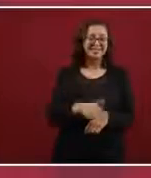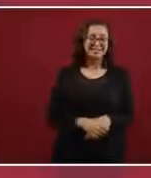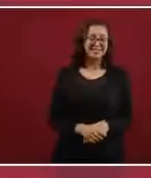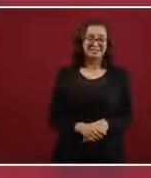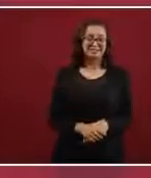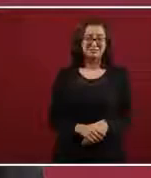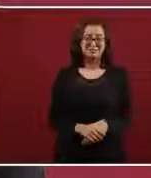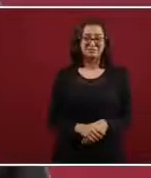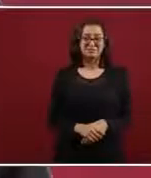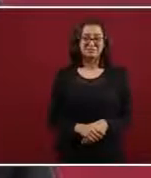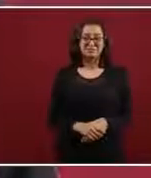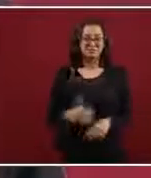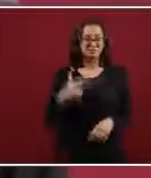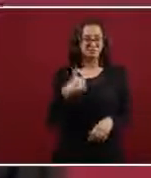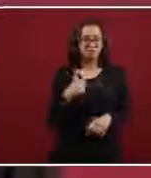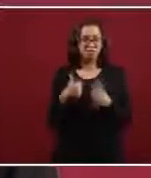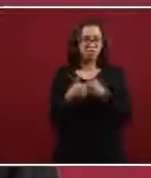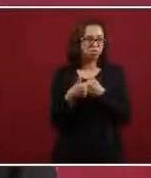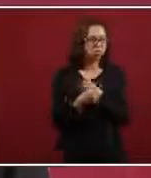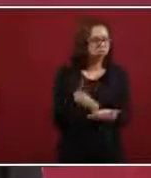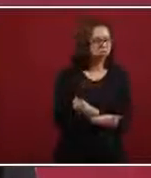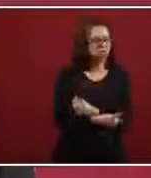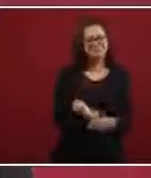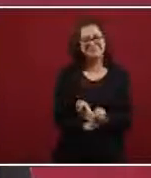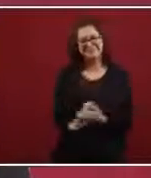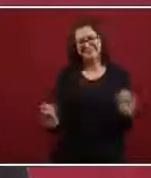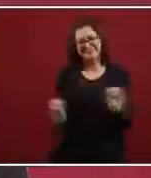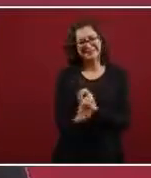cómplice, no voy a encubrir a nadie.